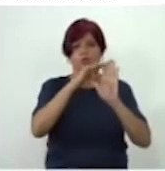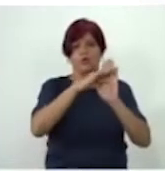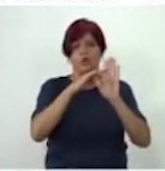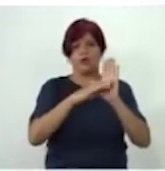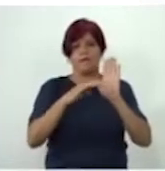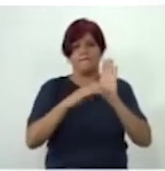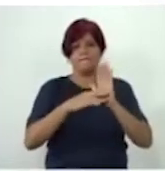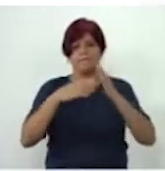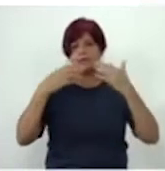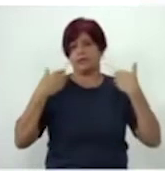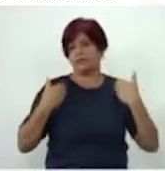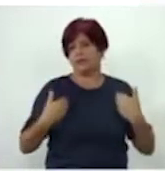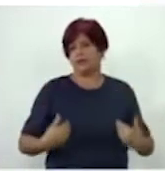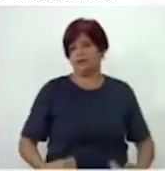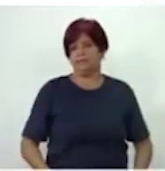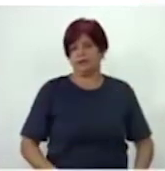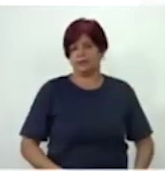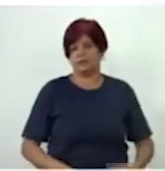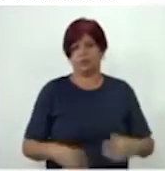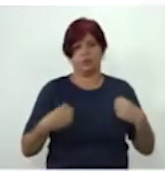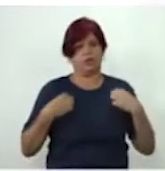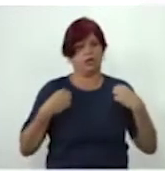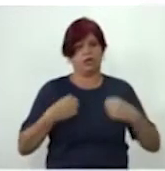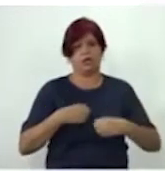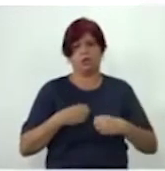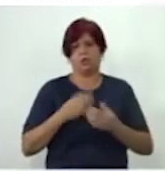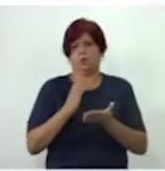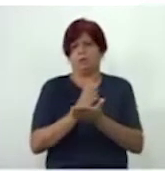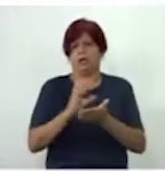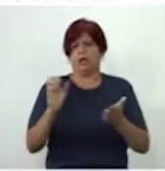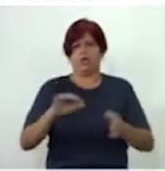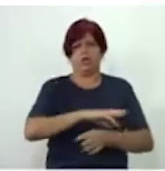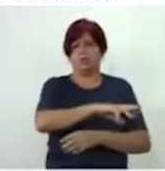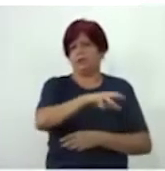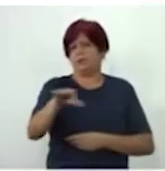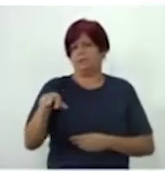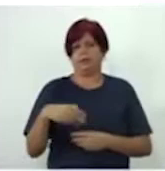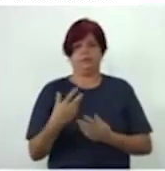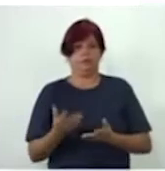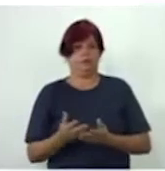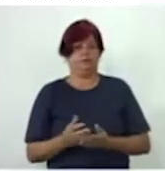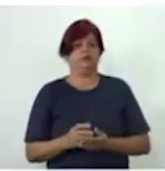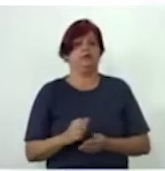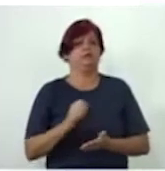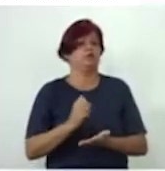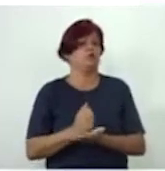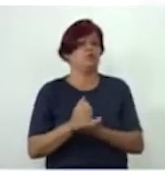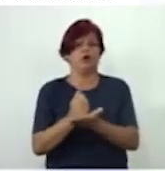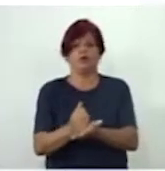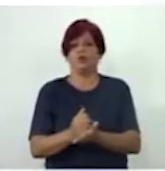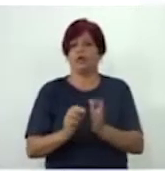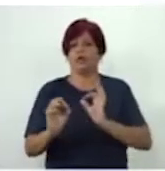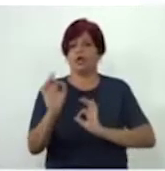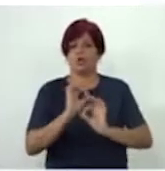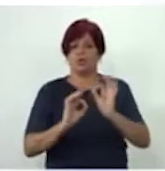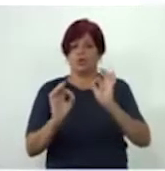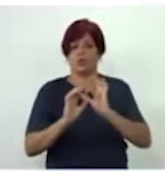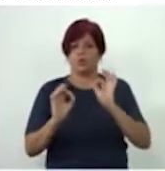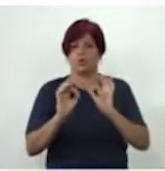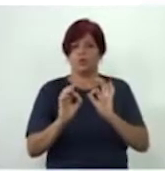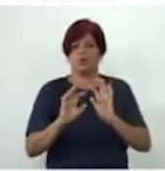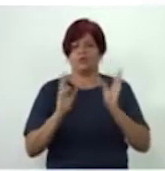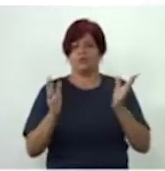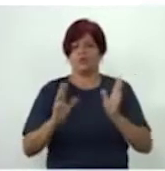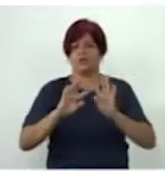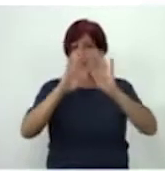protección de su persona, sus pertenencias, su escuela, el medio ambiente, así como contribuir al cuidado y conservación del